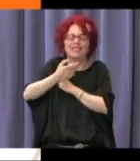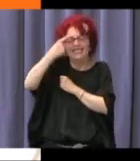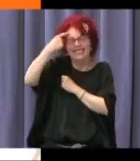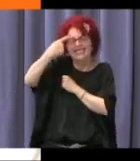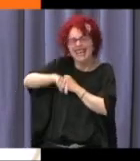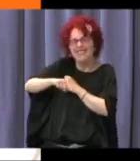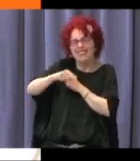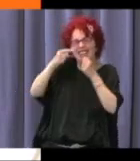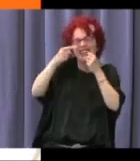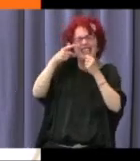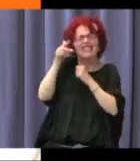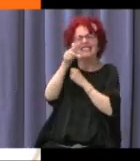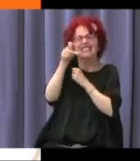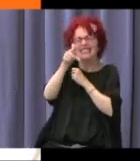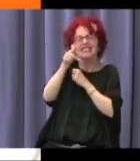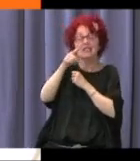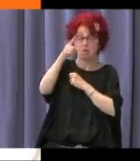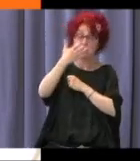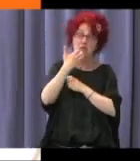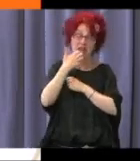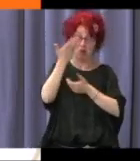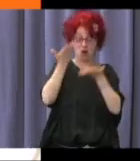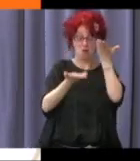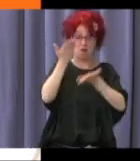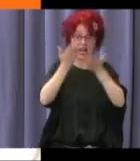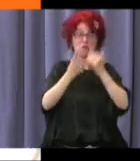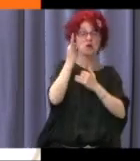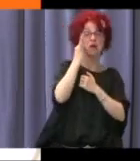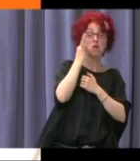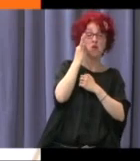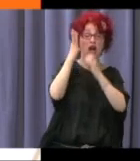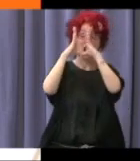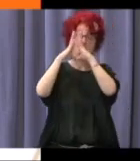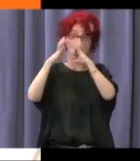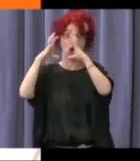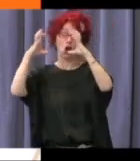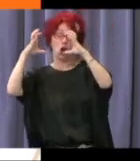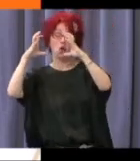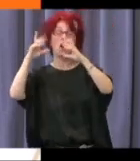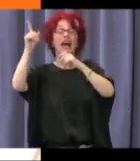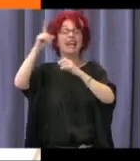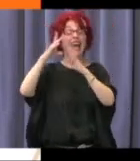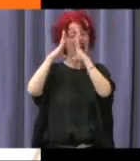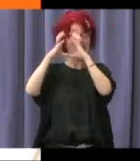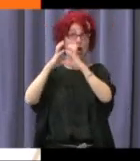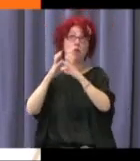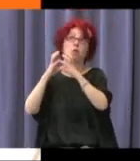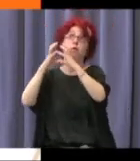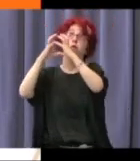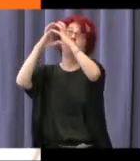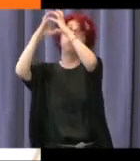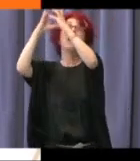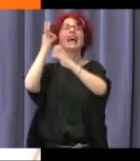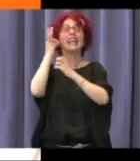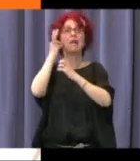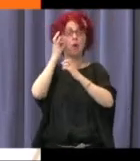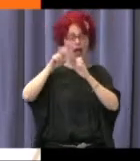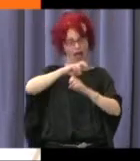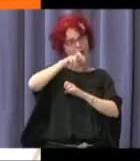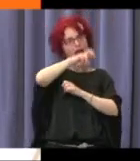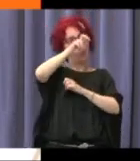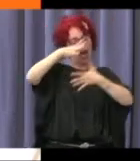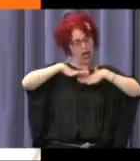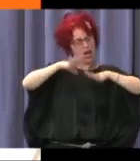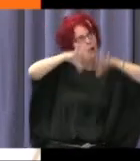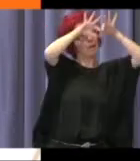¿Saben que se parece un globo y una mujer? En que el globo tiende a subir y la mujer sube a atender. Estos además son juegos de lenguaje que son interesantes en clase de lengua,